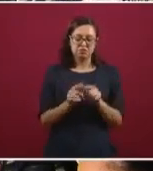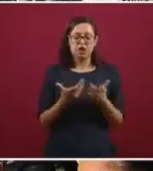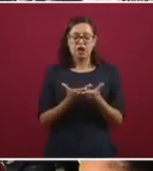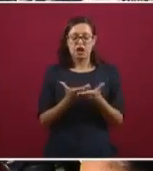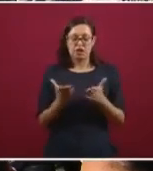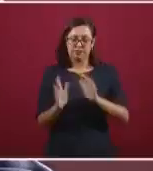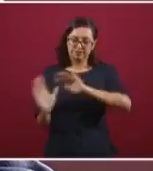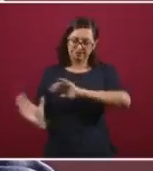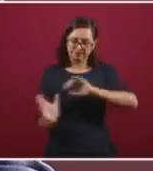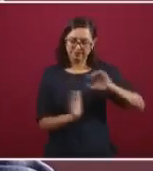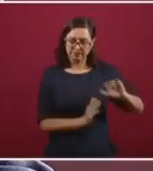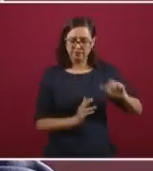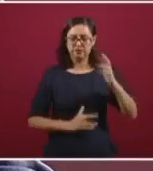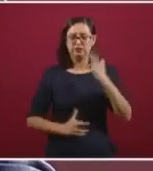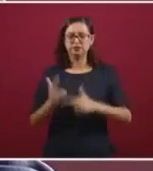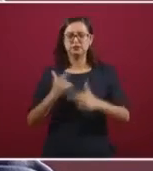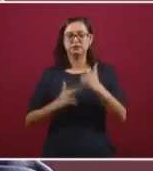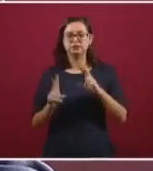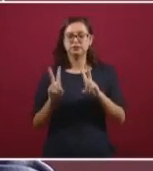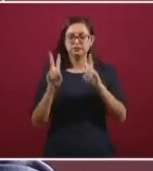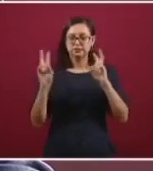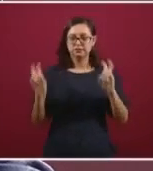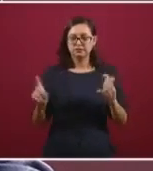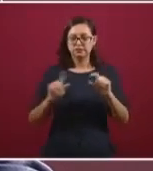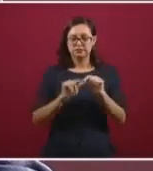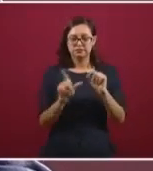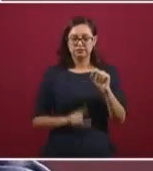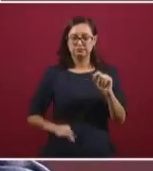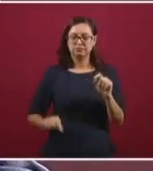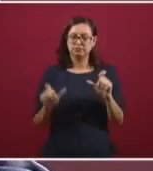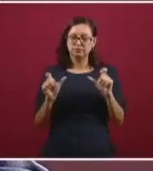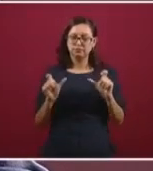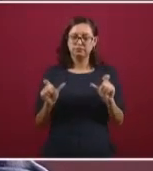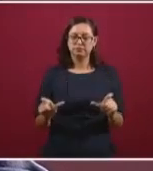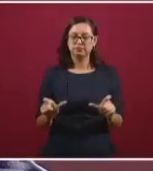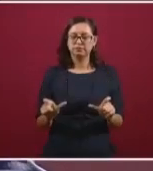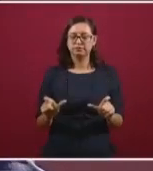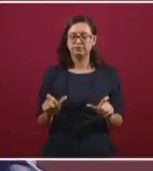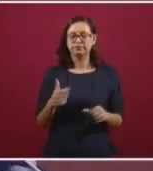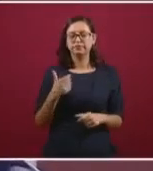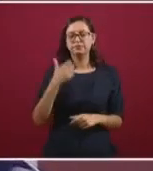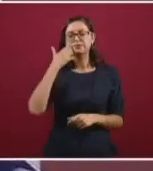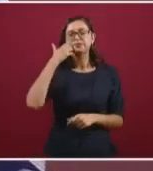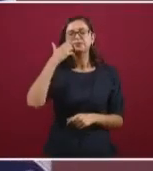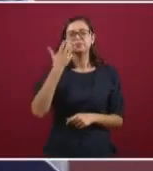regresando al tema, quiero decirles que